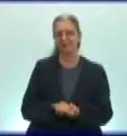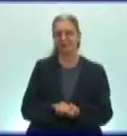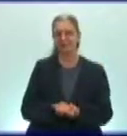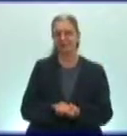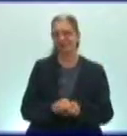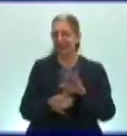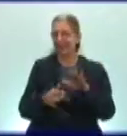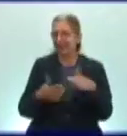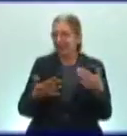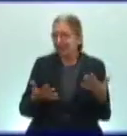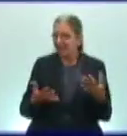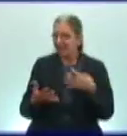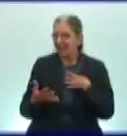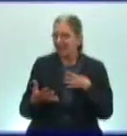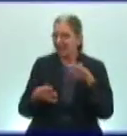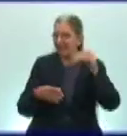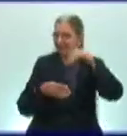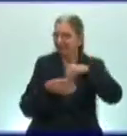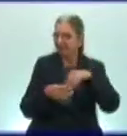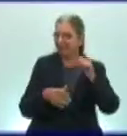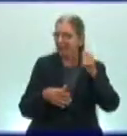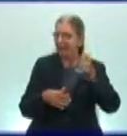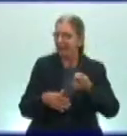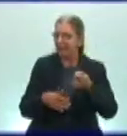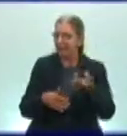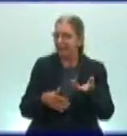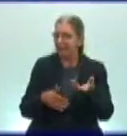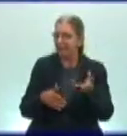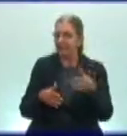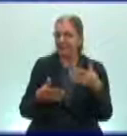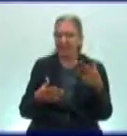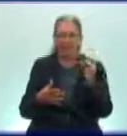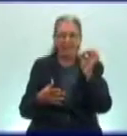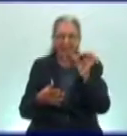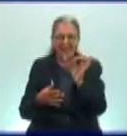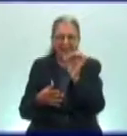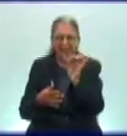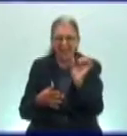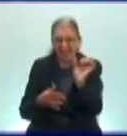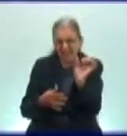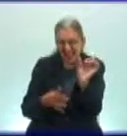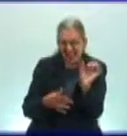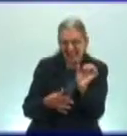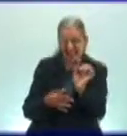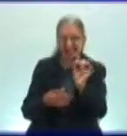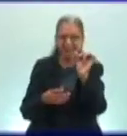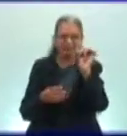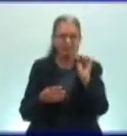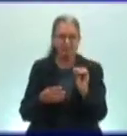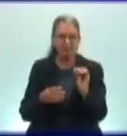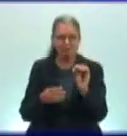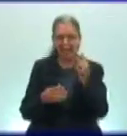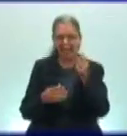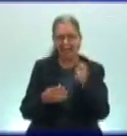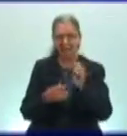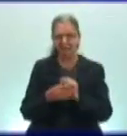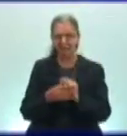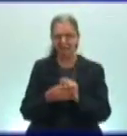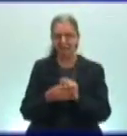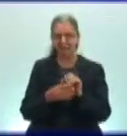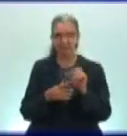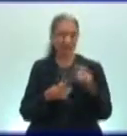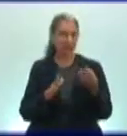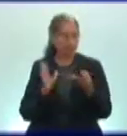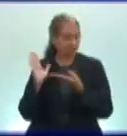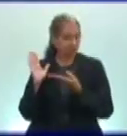qué encontramos en los átomos? Pues encontramos a las partículas subatómicas. Como podemos ver en el modelo atómico